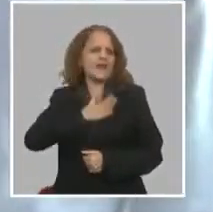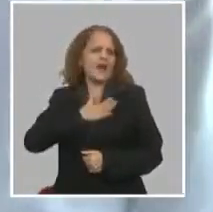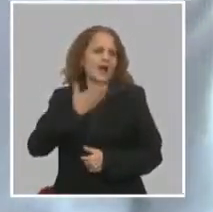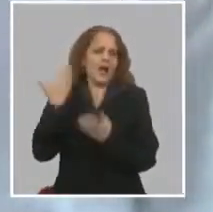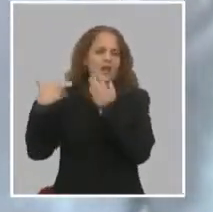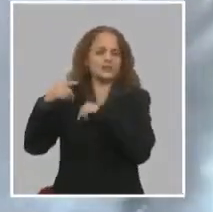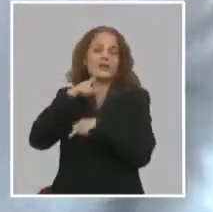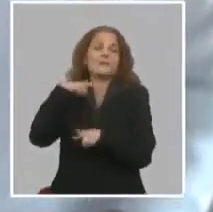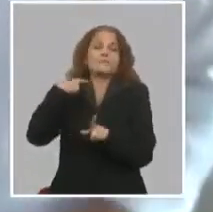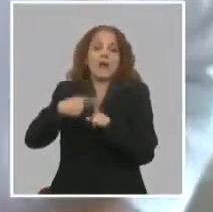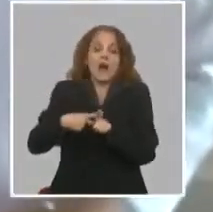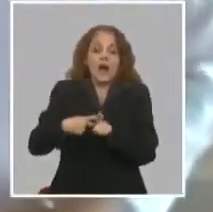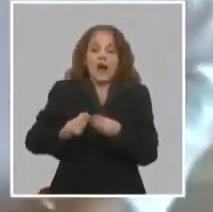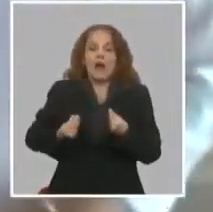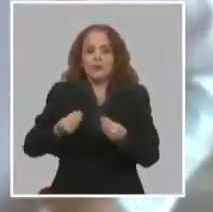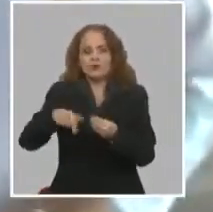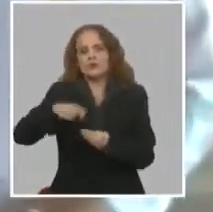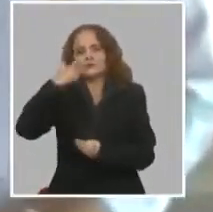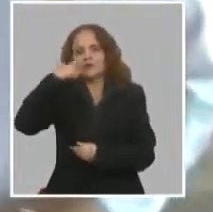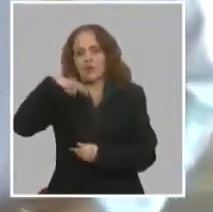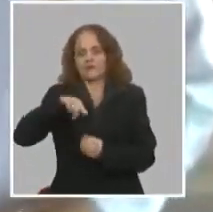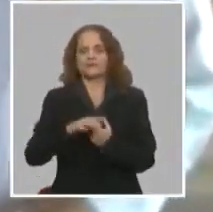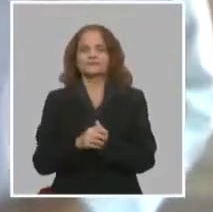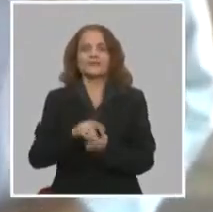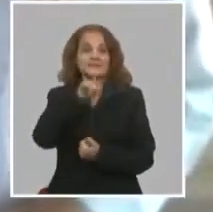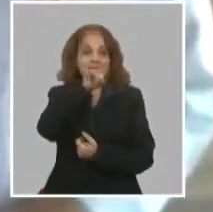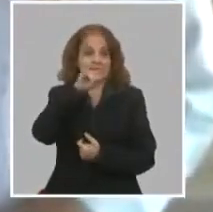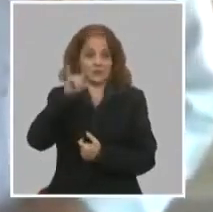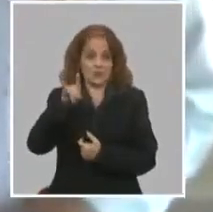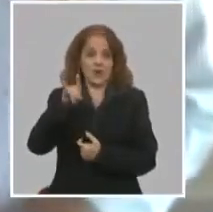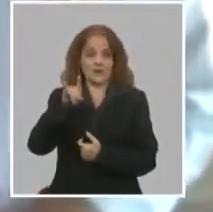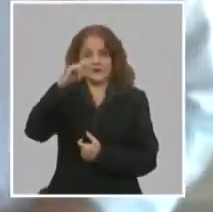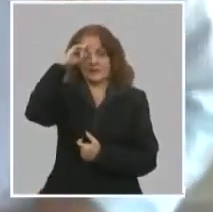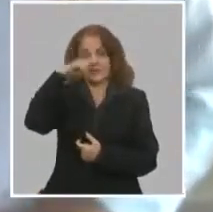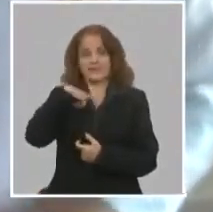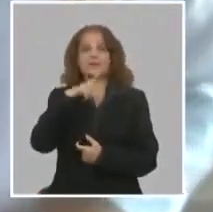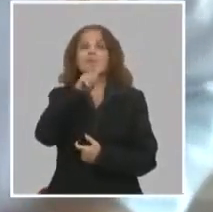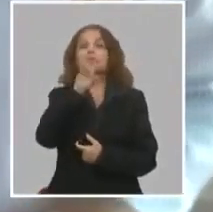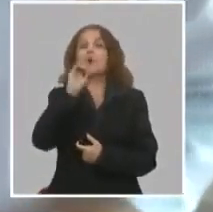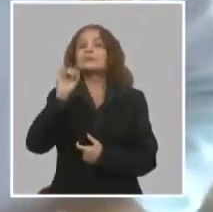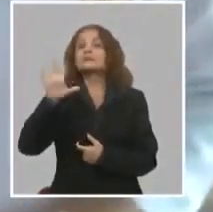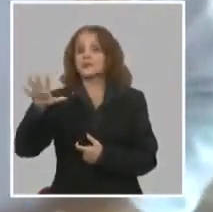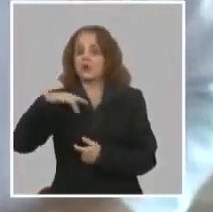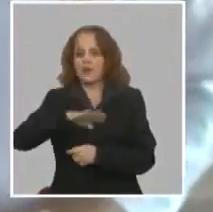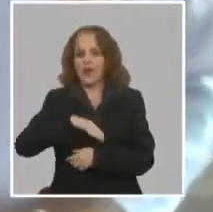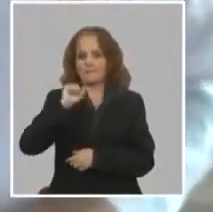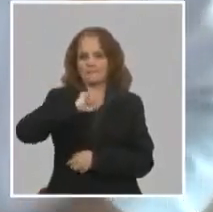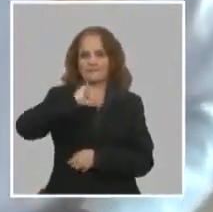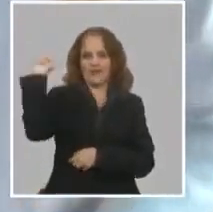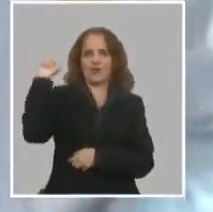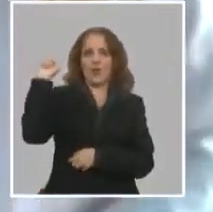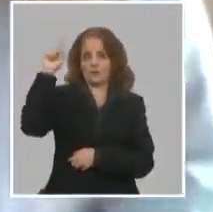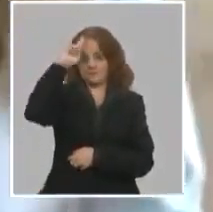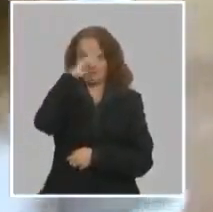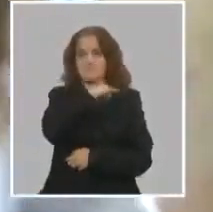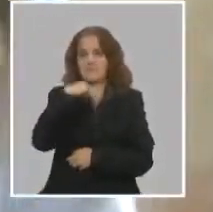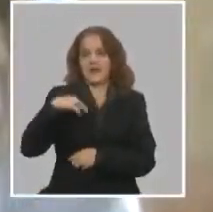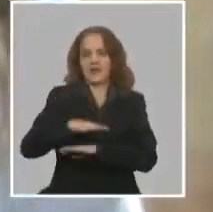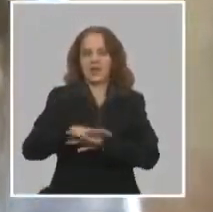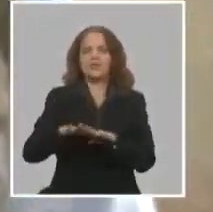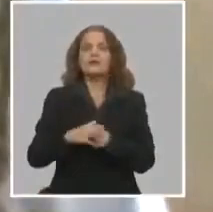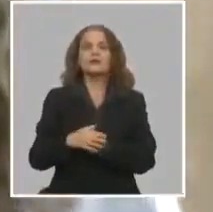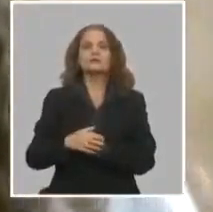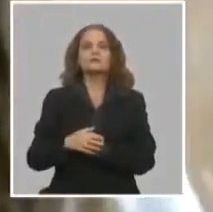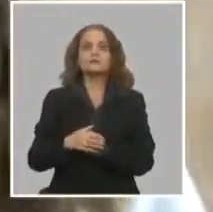Ávila. Bueno, el 19 de septiembre de 2005, cuando nos graduábamos de médicos, tuvimos la tremenda oportunidad y además